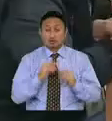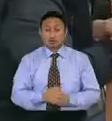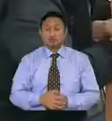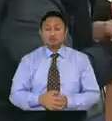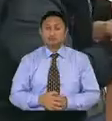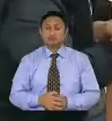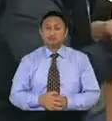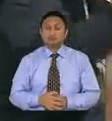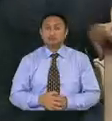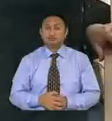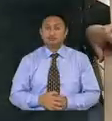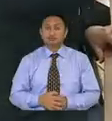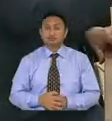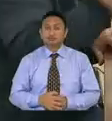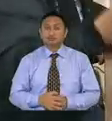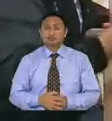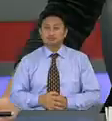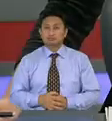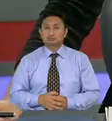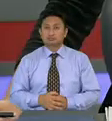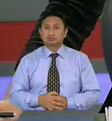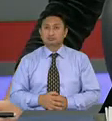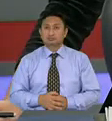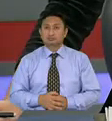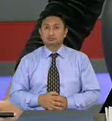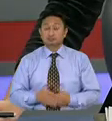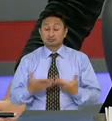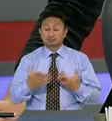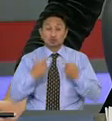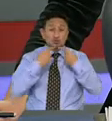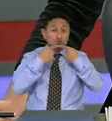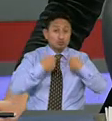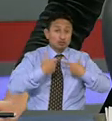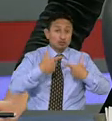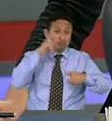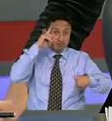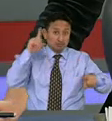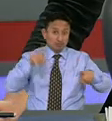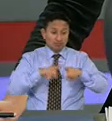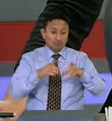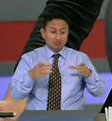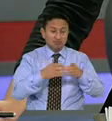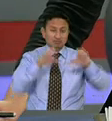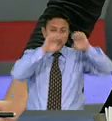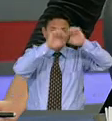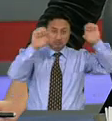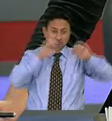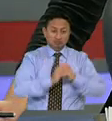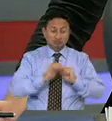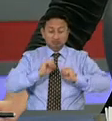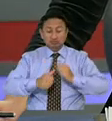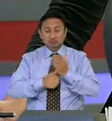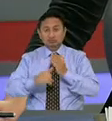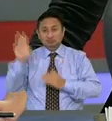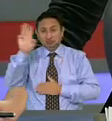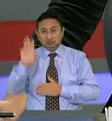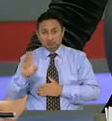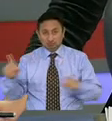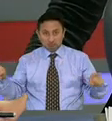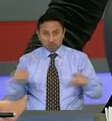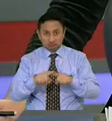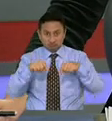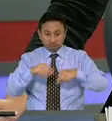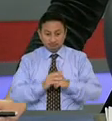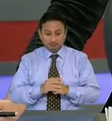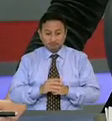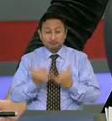Informó Sofía Vintimilla. Tras el anuncio del acuerdo entre el Comité Empresarial Ecuatoriano y el Ministerio de Salud, el sector